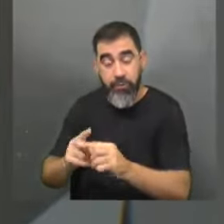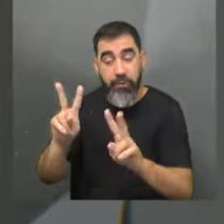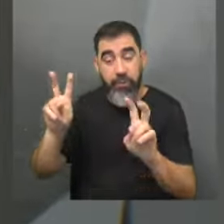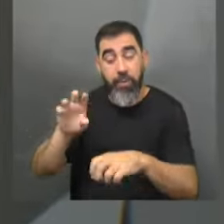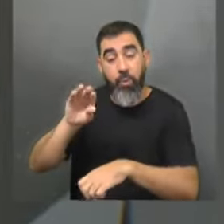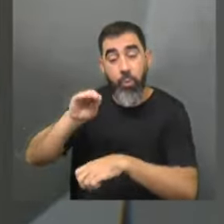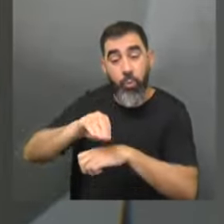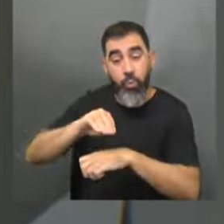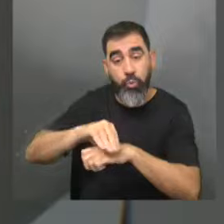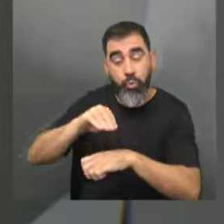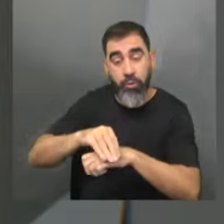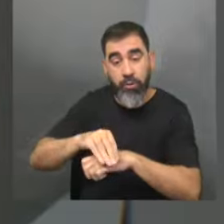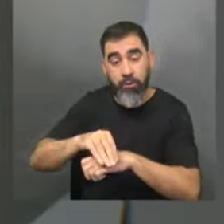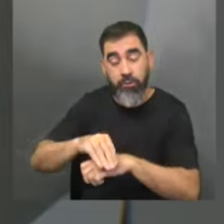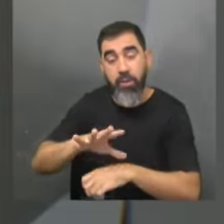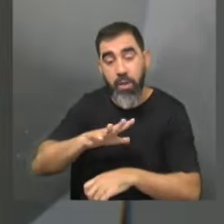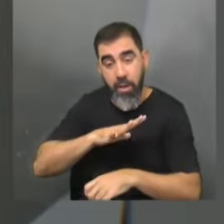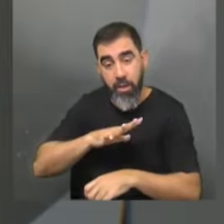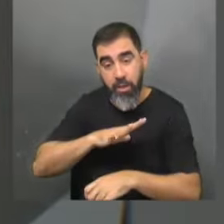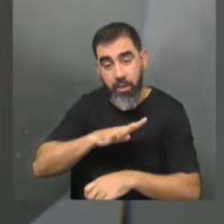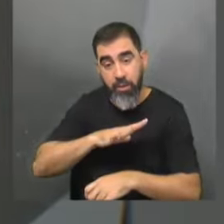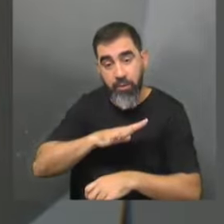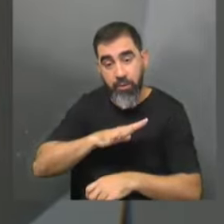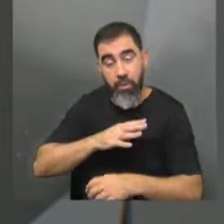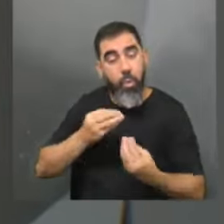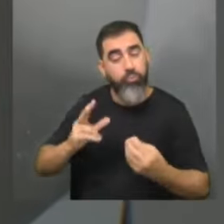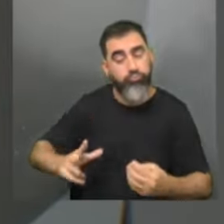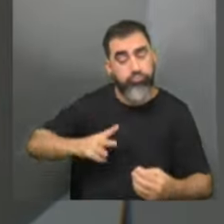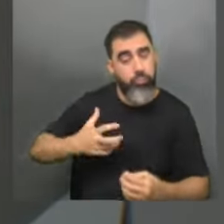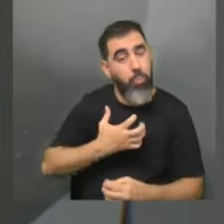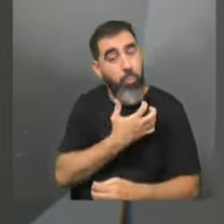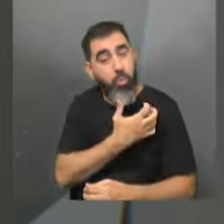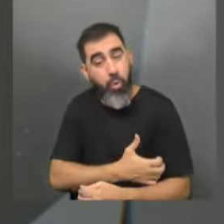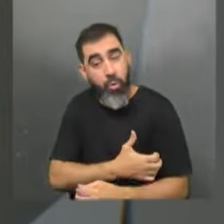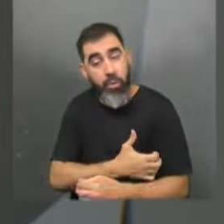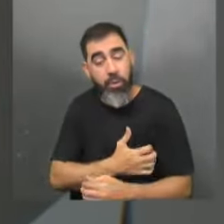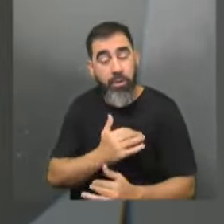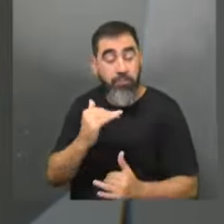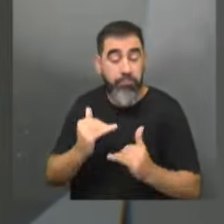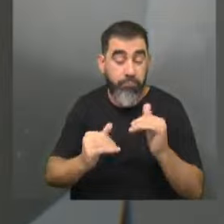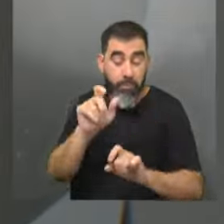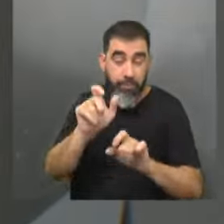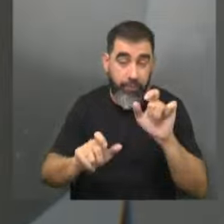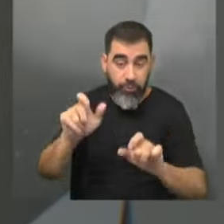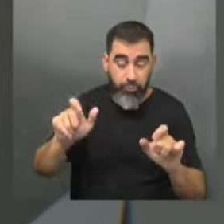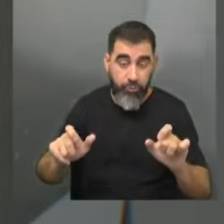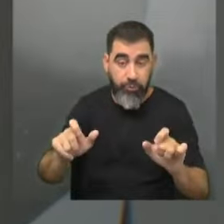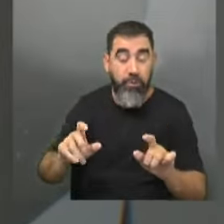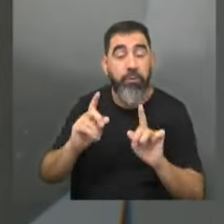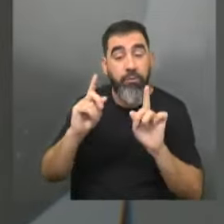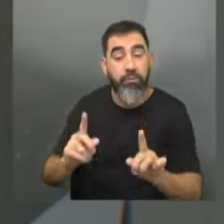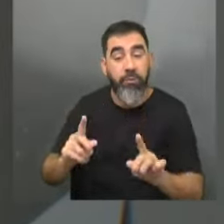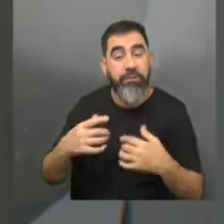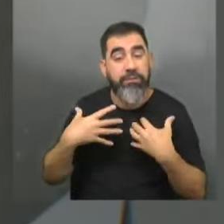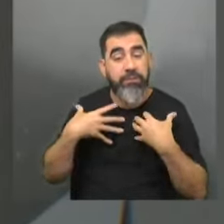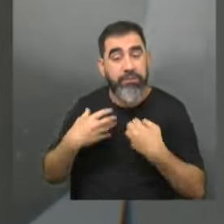como decía Andrea, nos habla del estatus social, del nivel socioeconómico de la persona que está allí y hasta de la